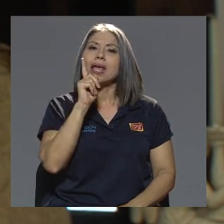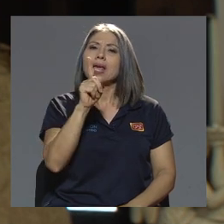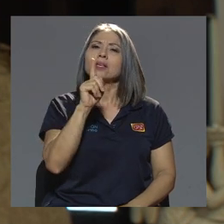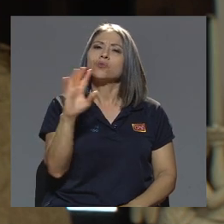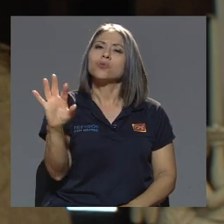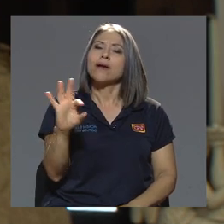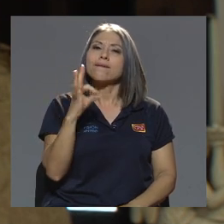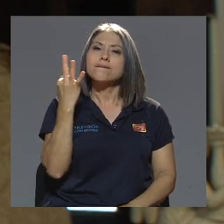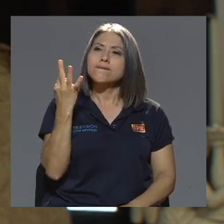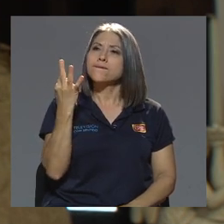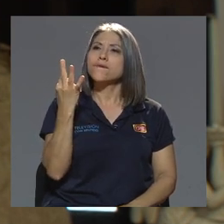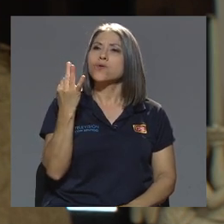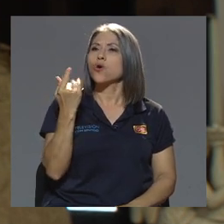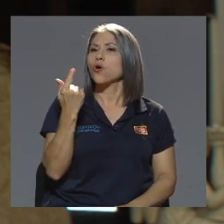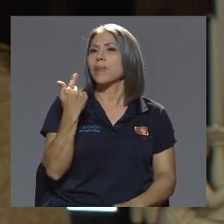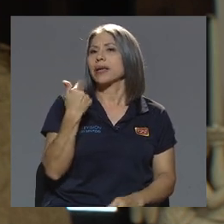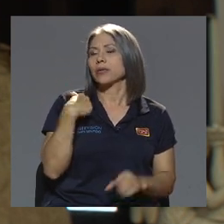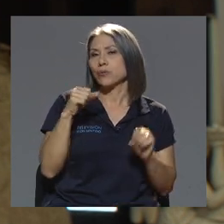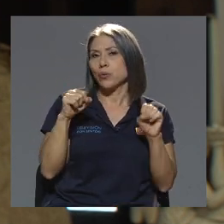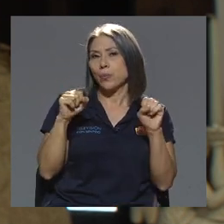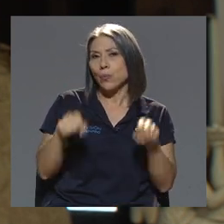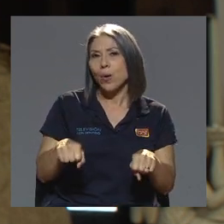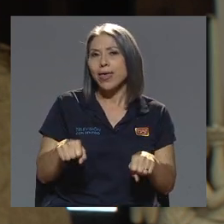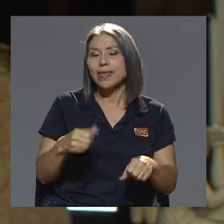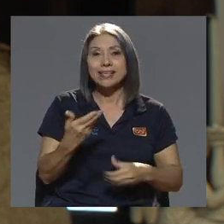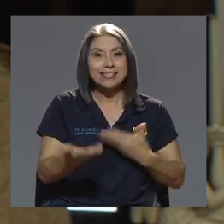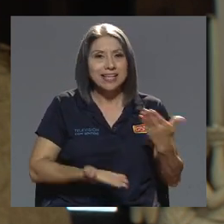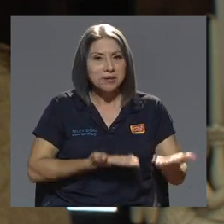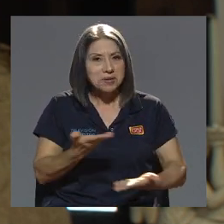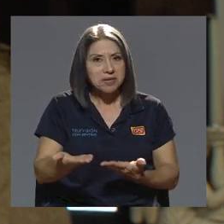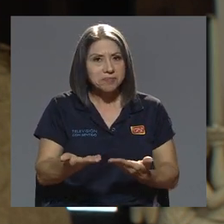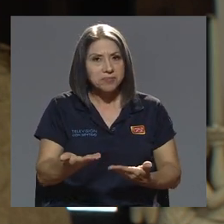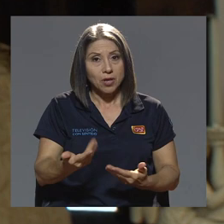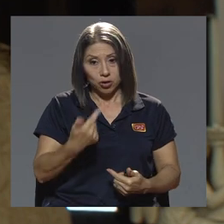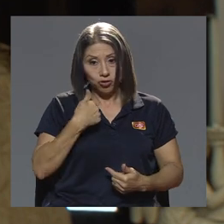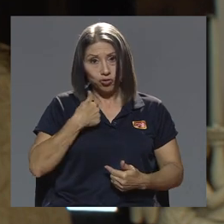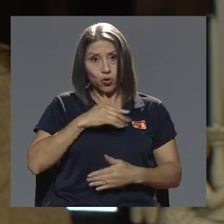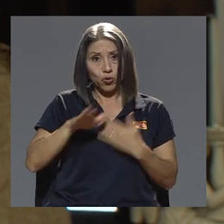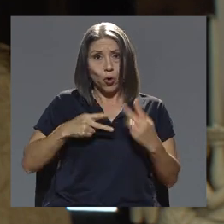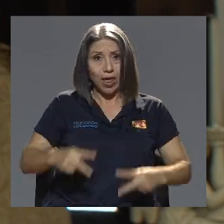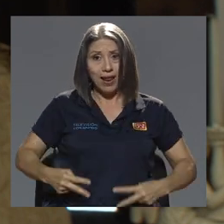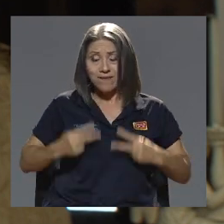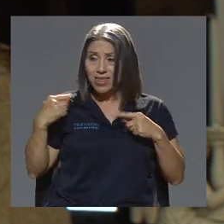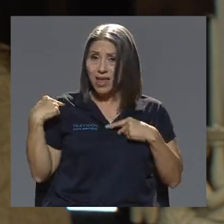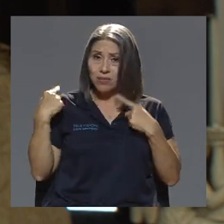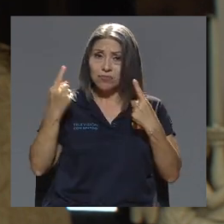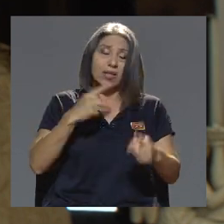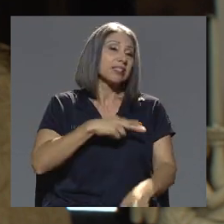cual uno puede servir. Yo he sido voluntaria toda mi vida, pero los